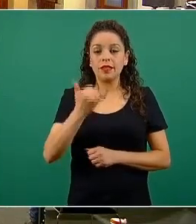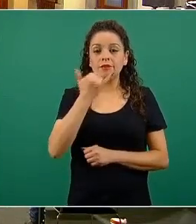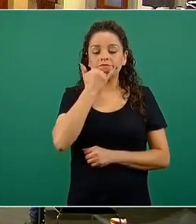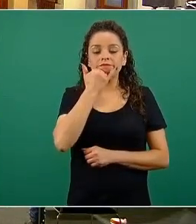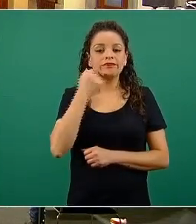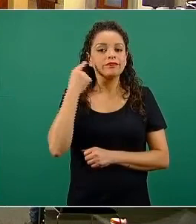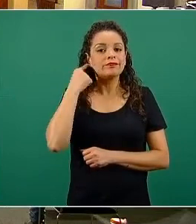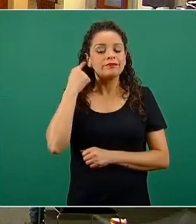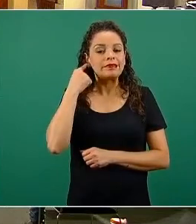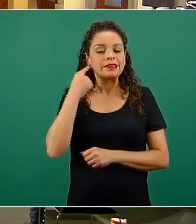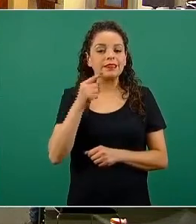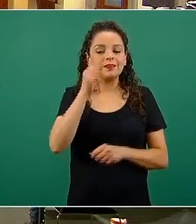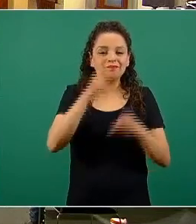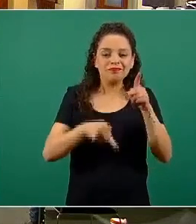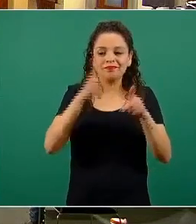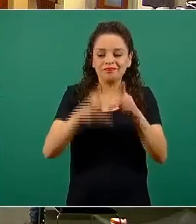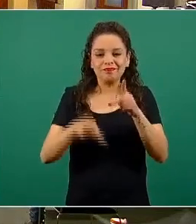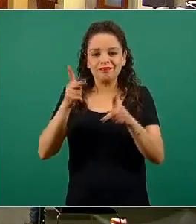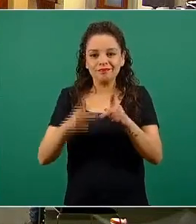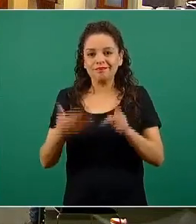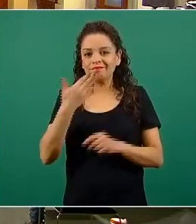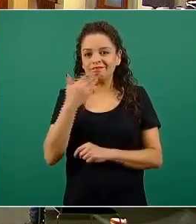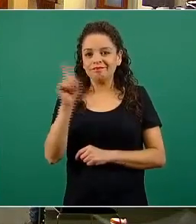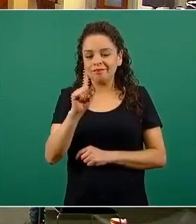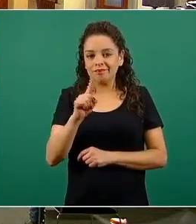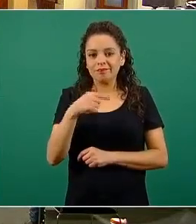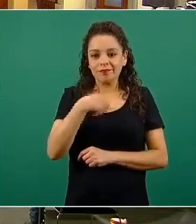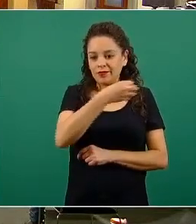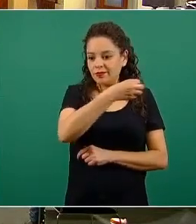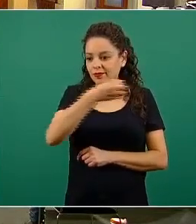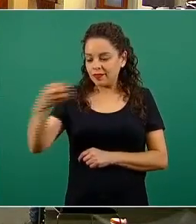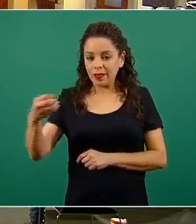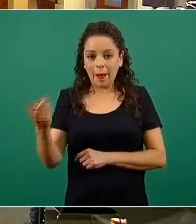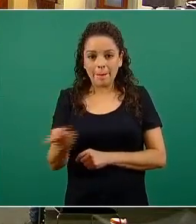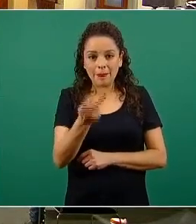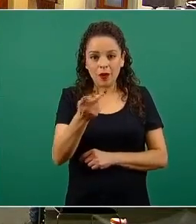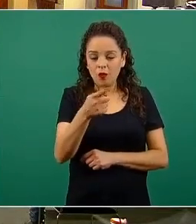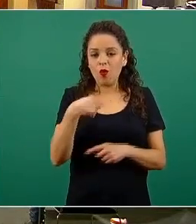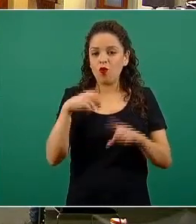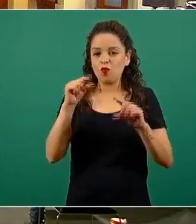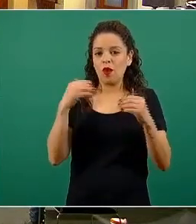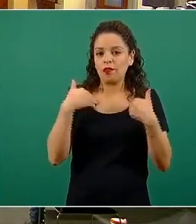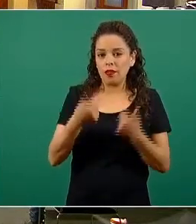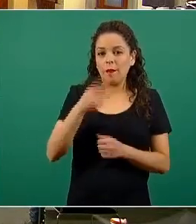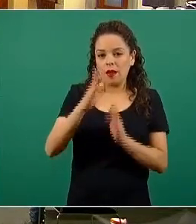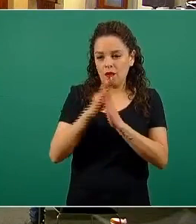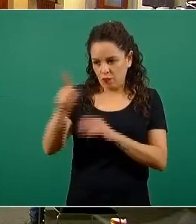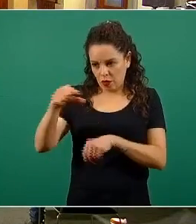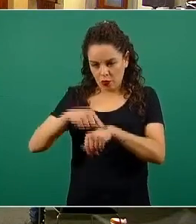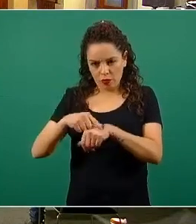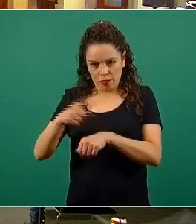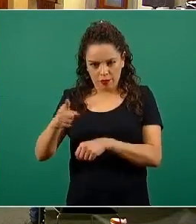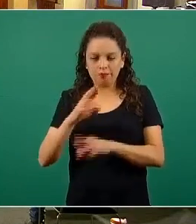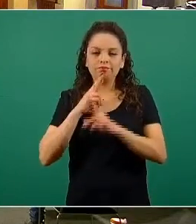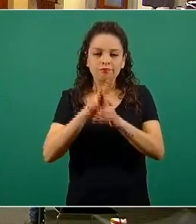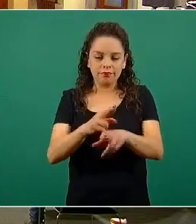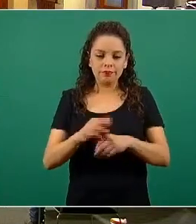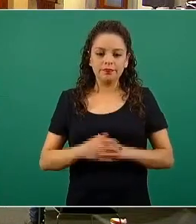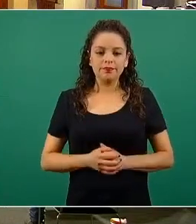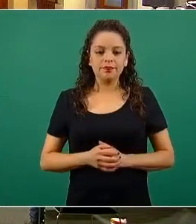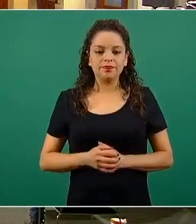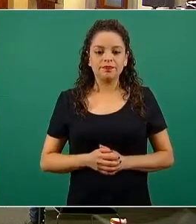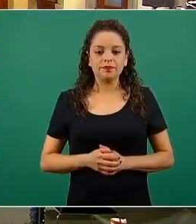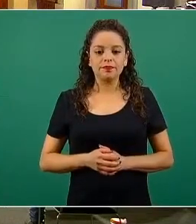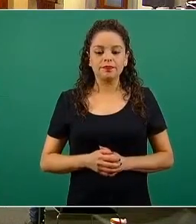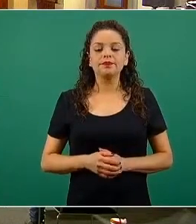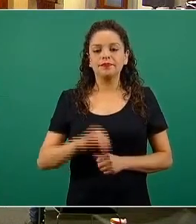muy entrecortado y no voy a entender la pregunta, pero doctor López Rivera, ahora si pudiera abordarla. Sí,